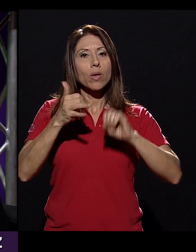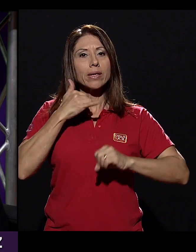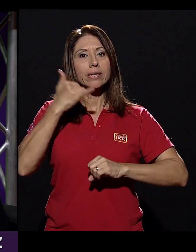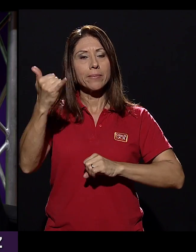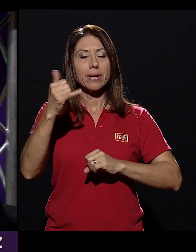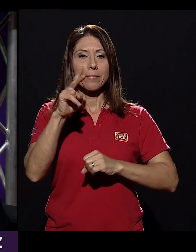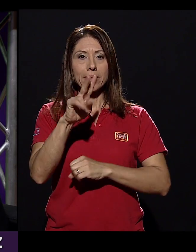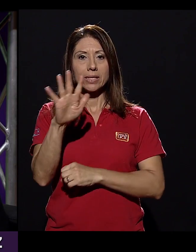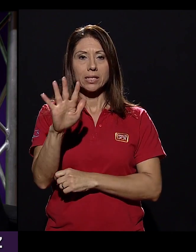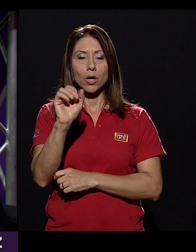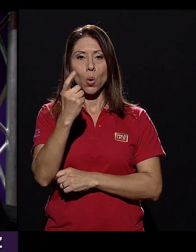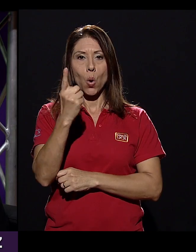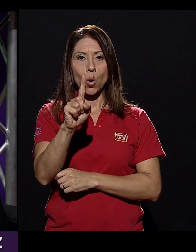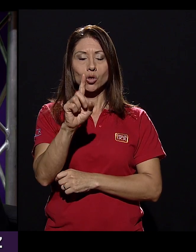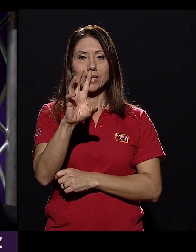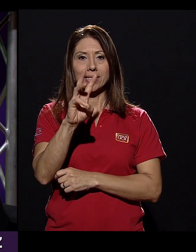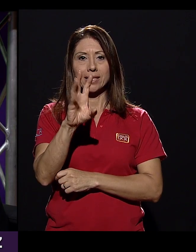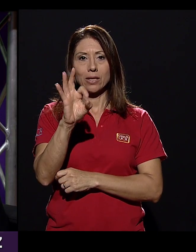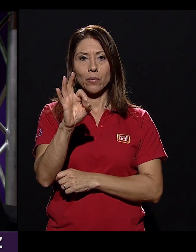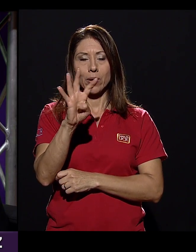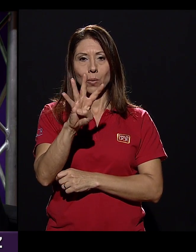puede llamar por teléfono al